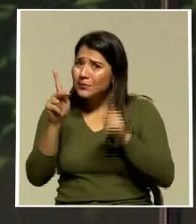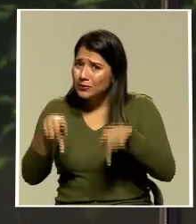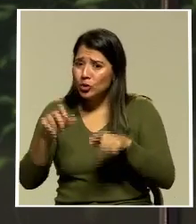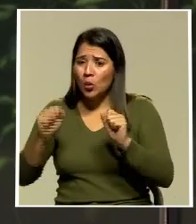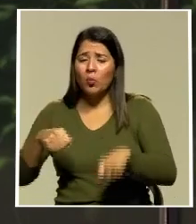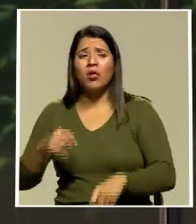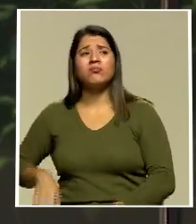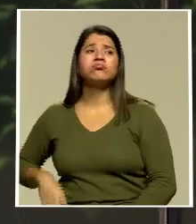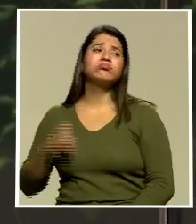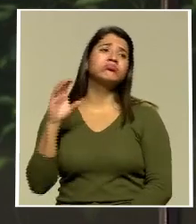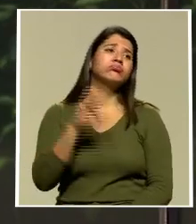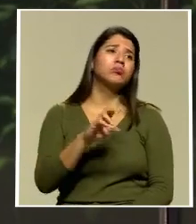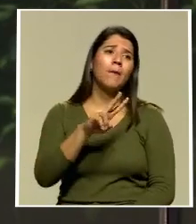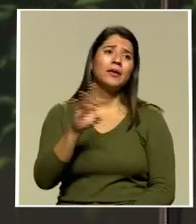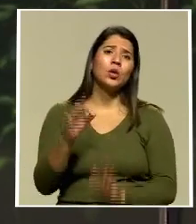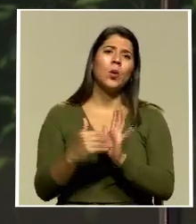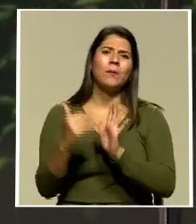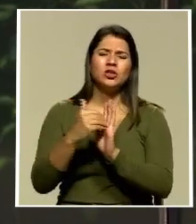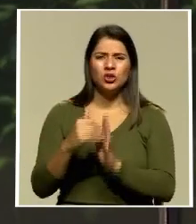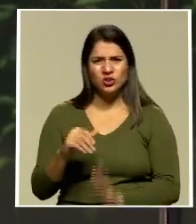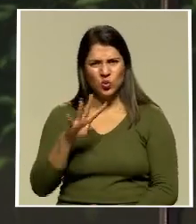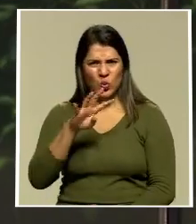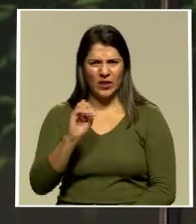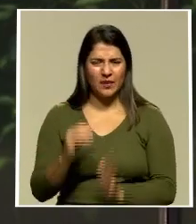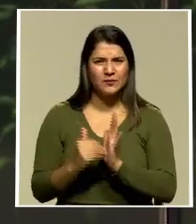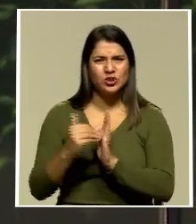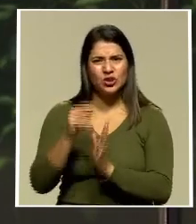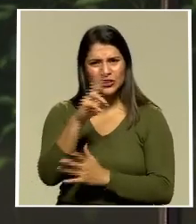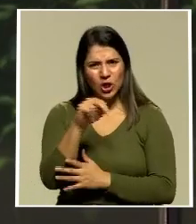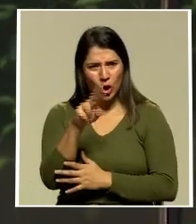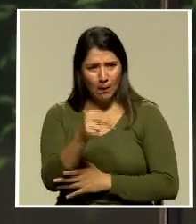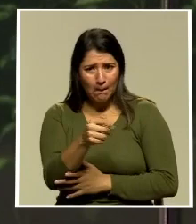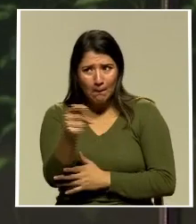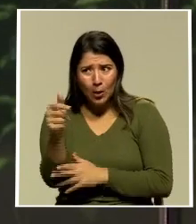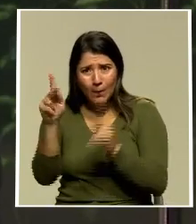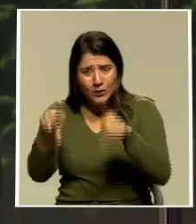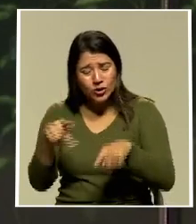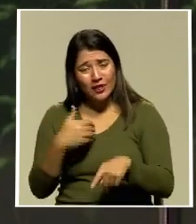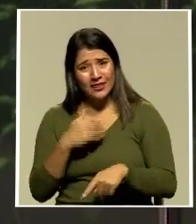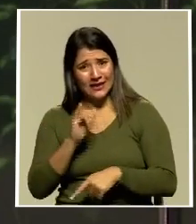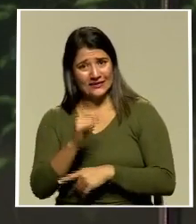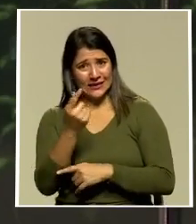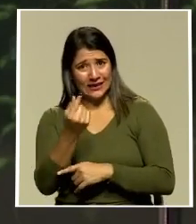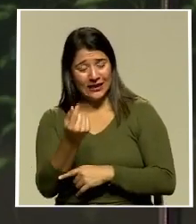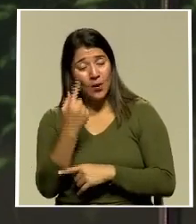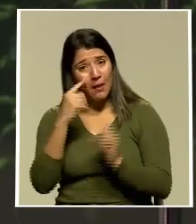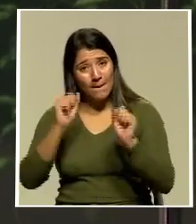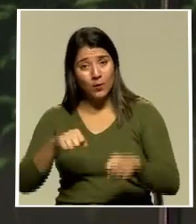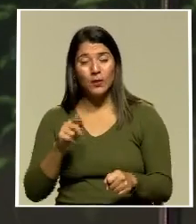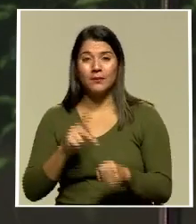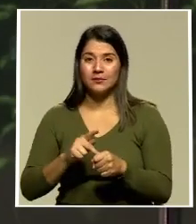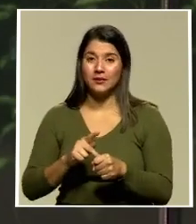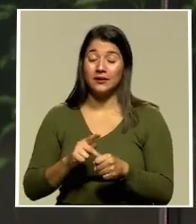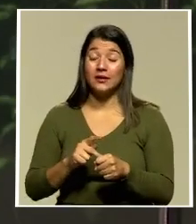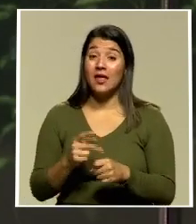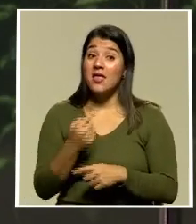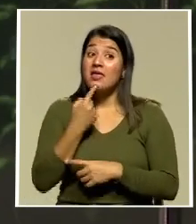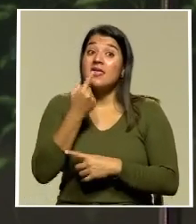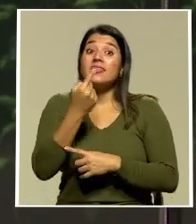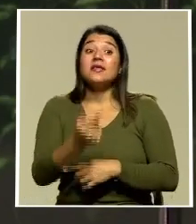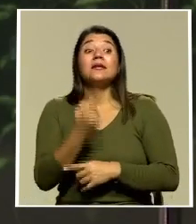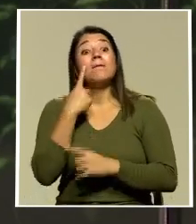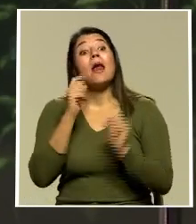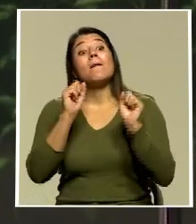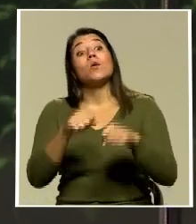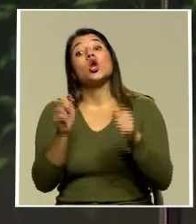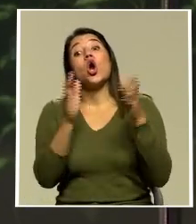nomás de la bolsa 29 millones, 40 millones de colones para poder ejercer un derecho de participación política? Dicen que es para organizar